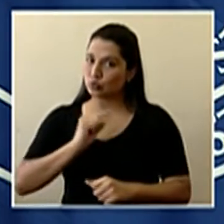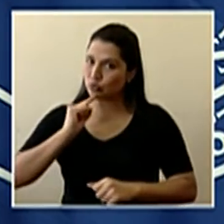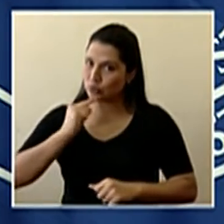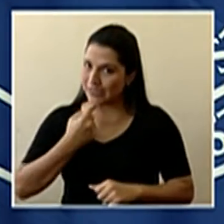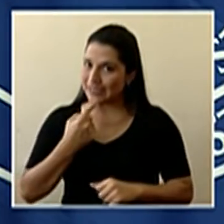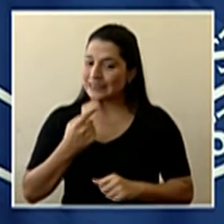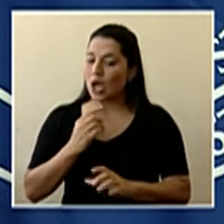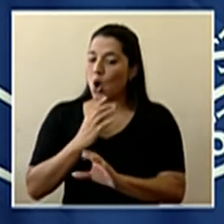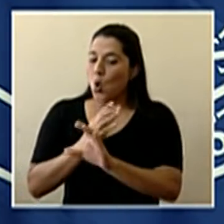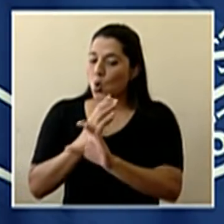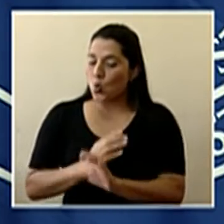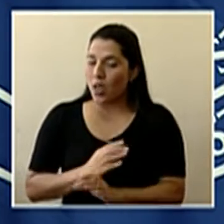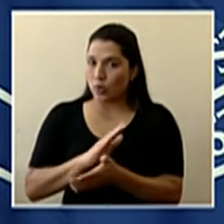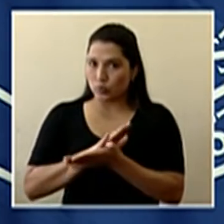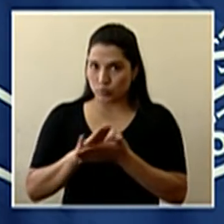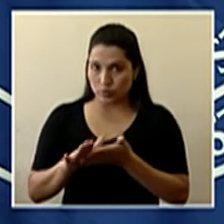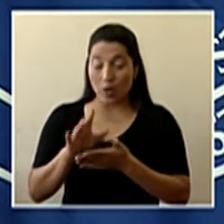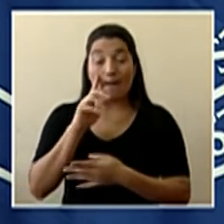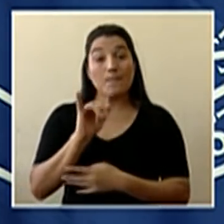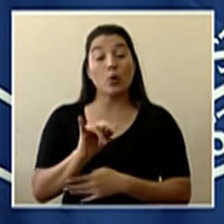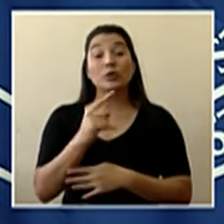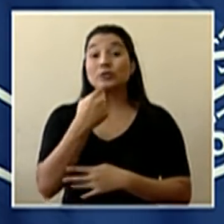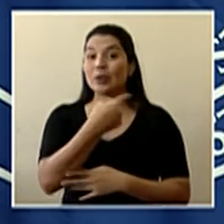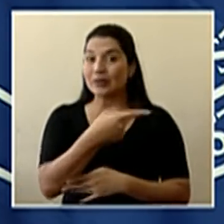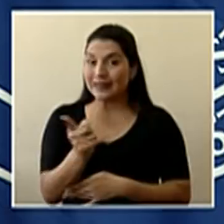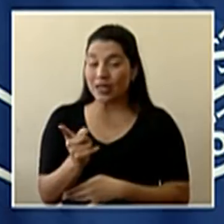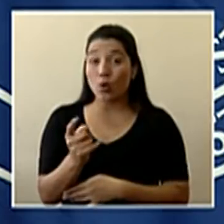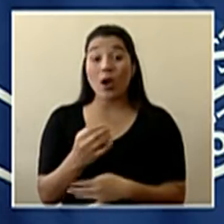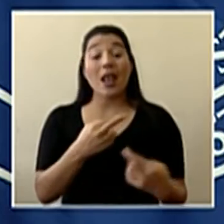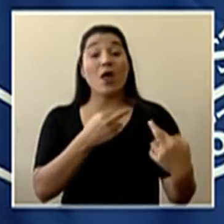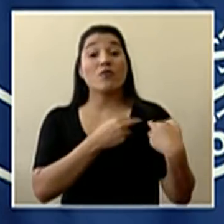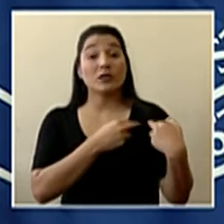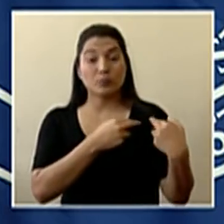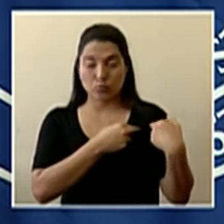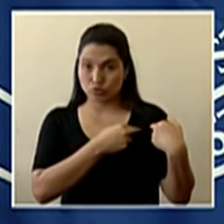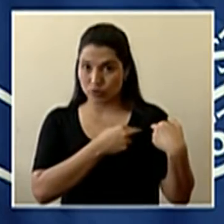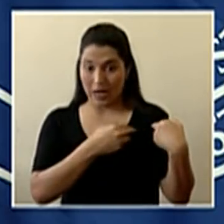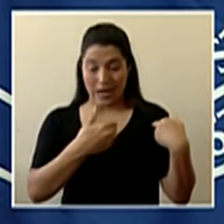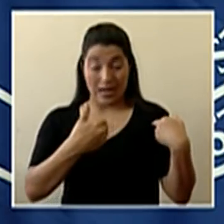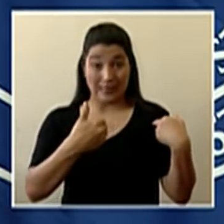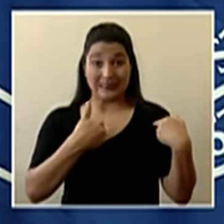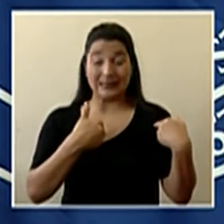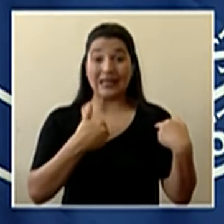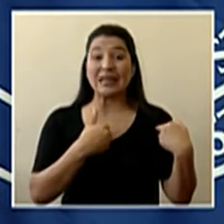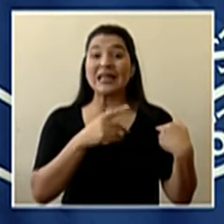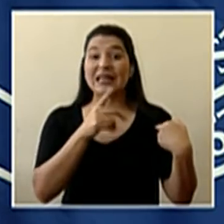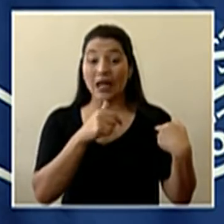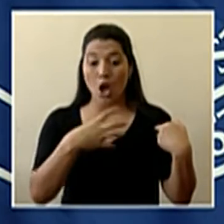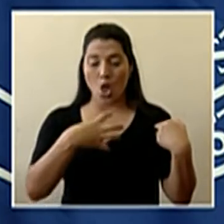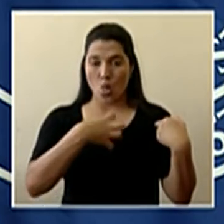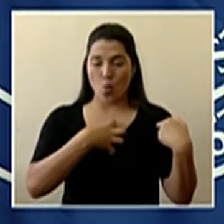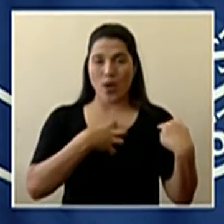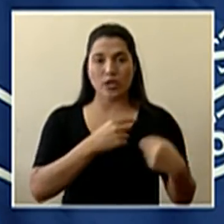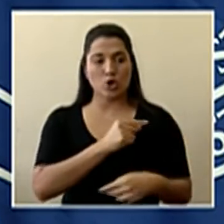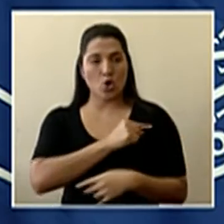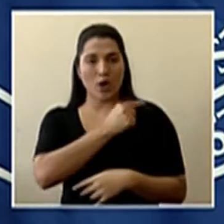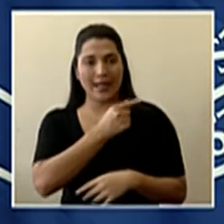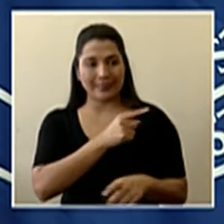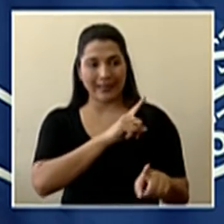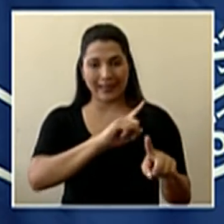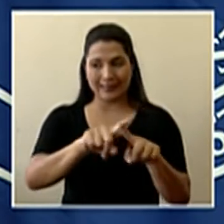de las medidas de higiene. Y por eso insisto que aquí hay una responsabilidad inherente, ineludible de los dueños, de los gerentes, de los